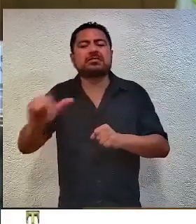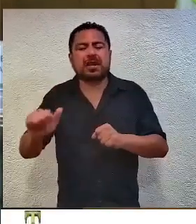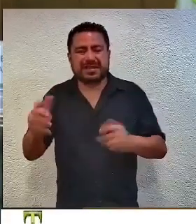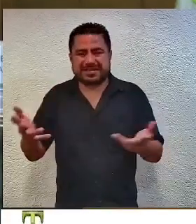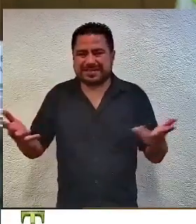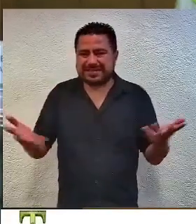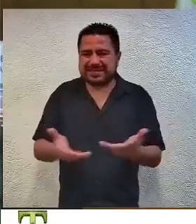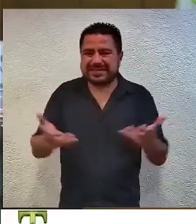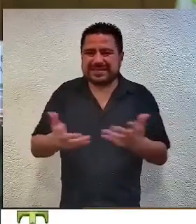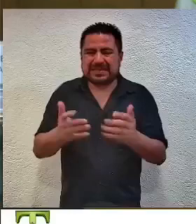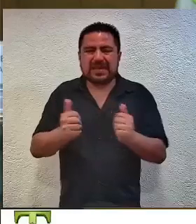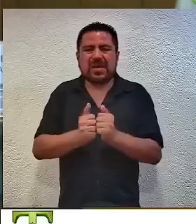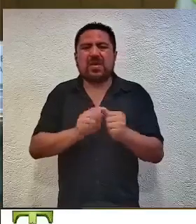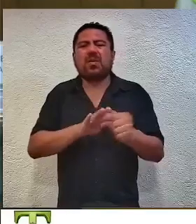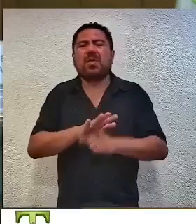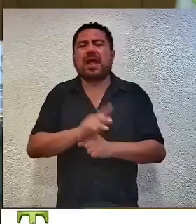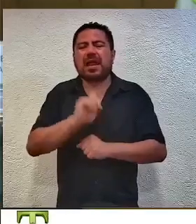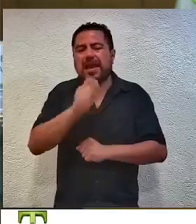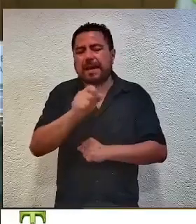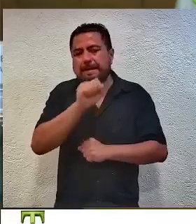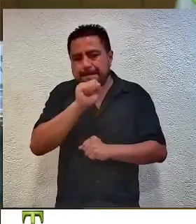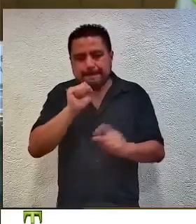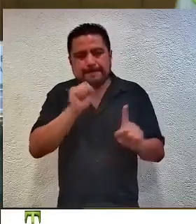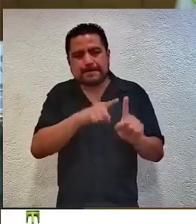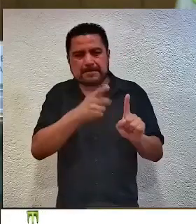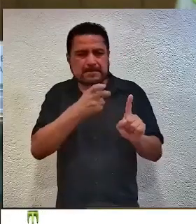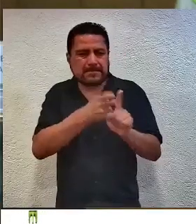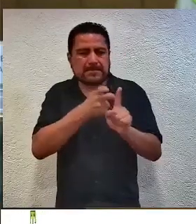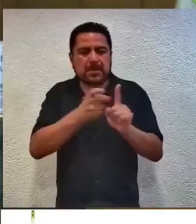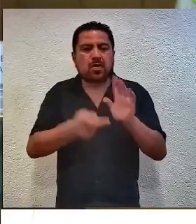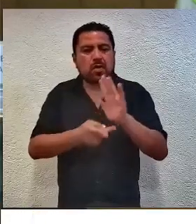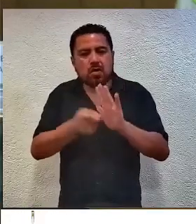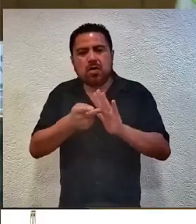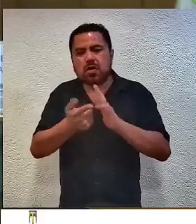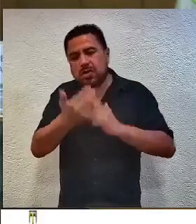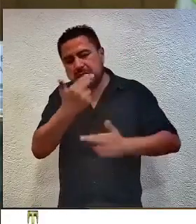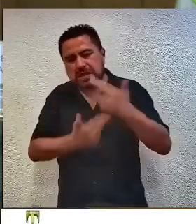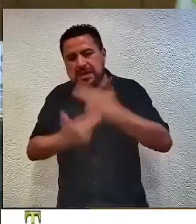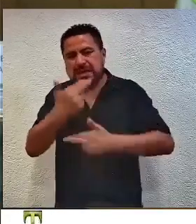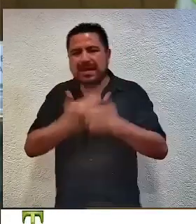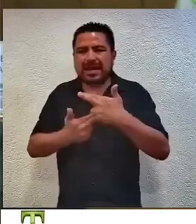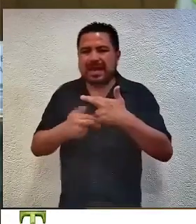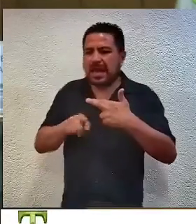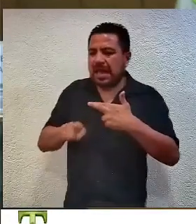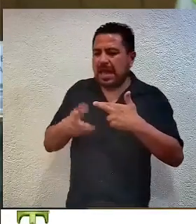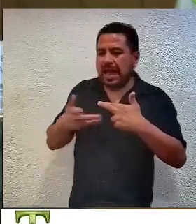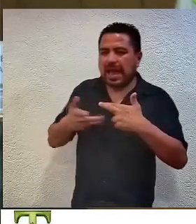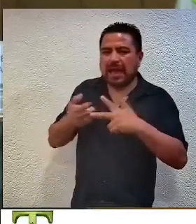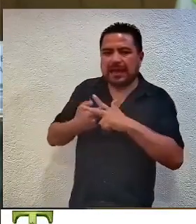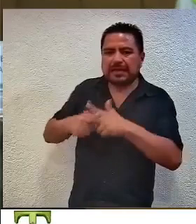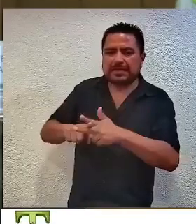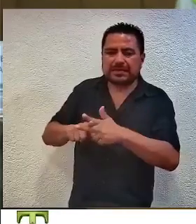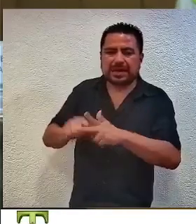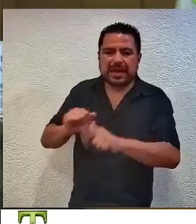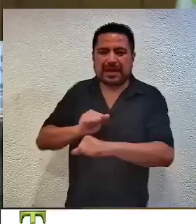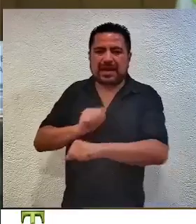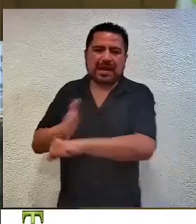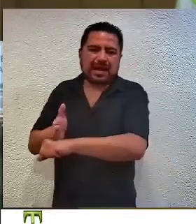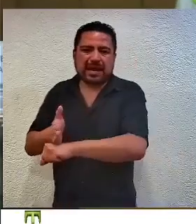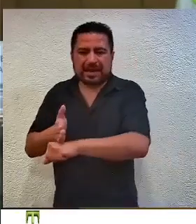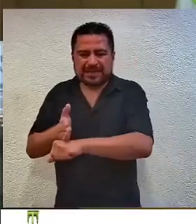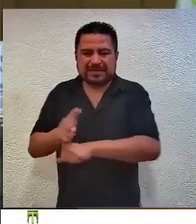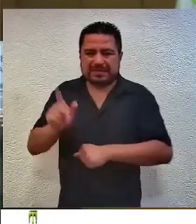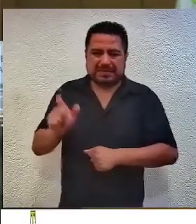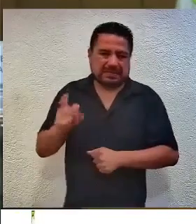realizaron en cumplimiento de la misma, para que vuelvan al estado en que se encontraba antes del inicio del procedimiento sancionador